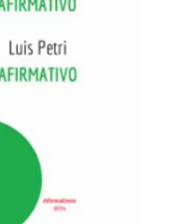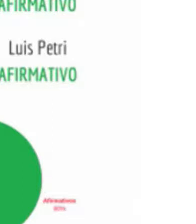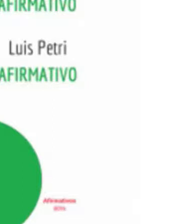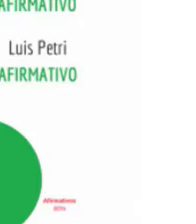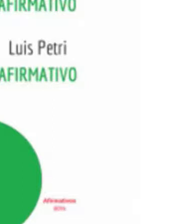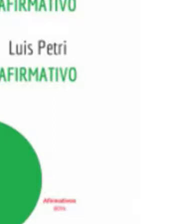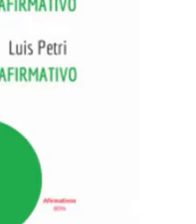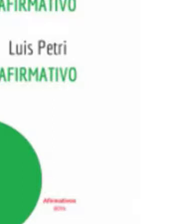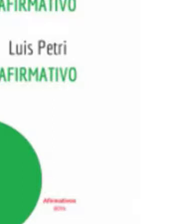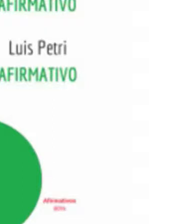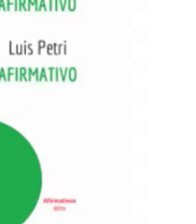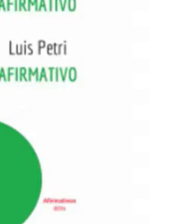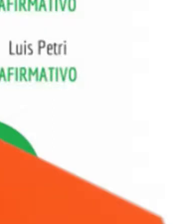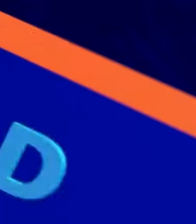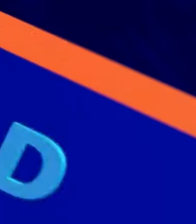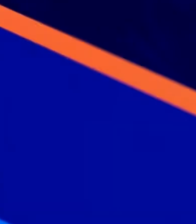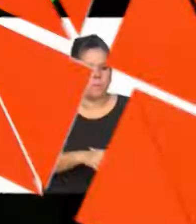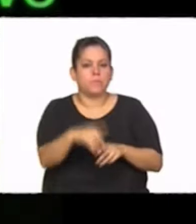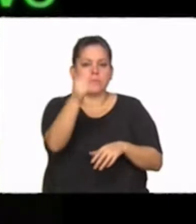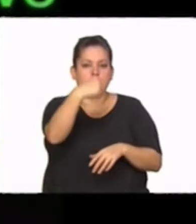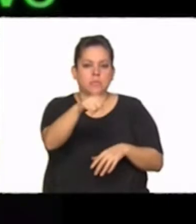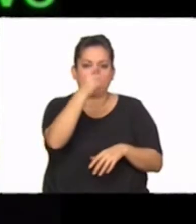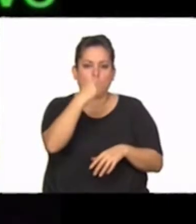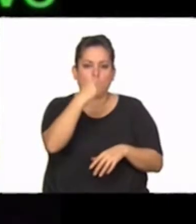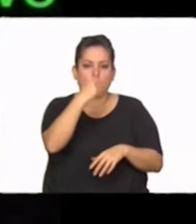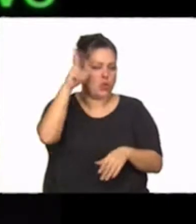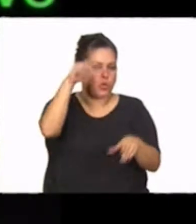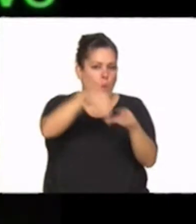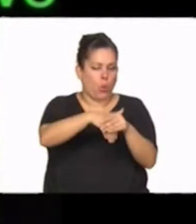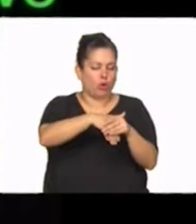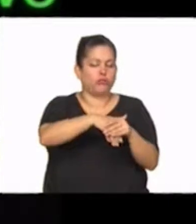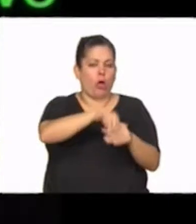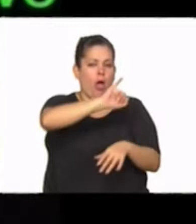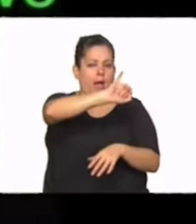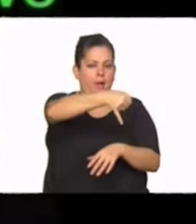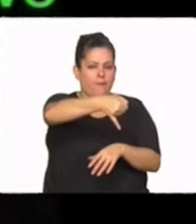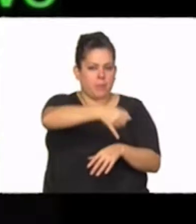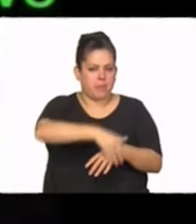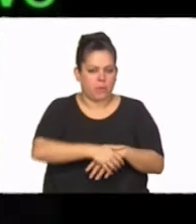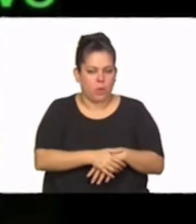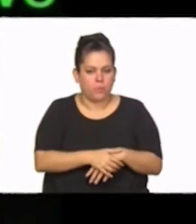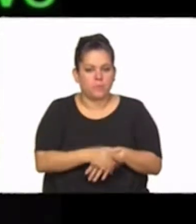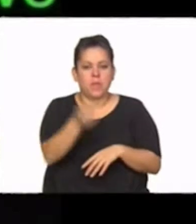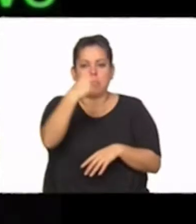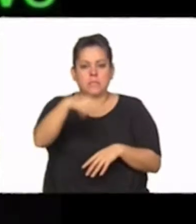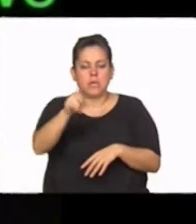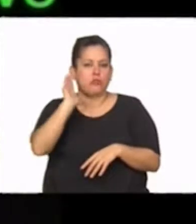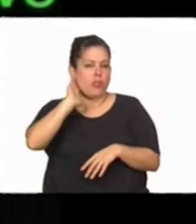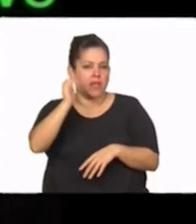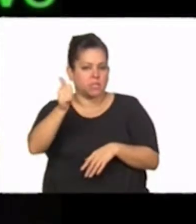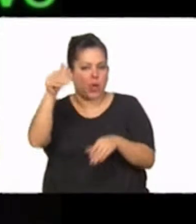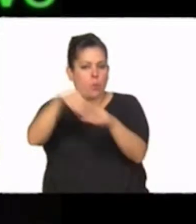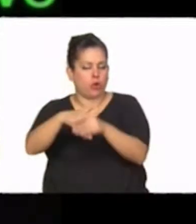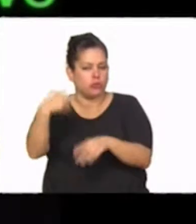que hacen hoy la mayoría de los medios de comunicación. Agradecemos allí esta infografía, es del diario Los Andes, de nuestra provincia,